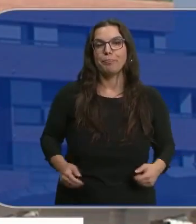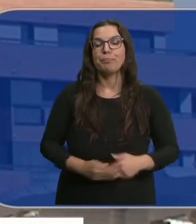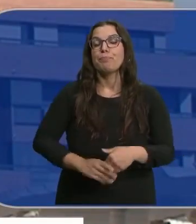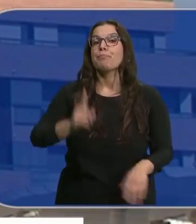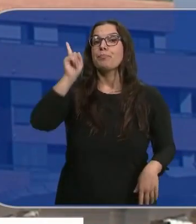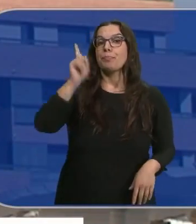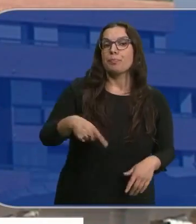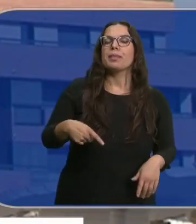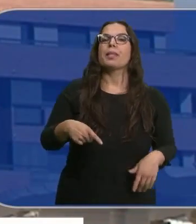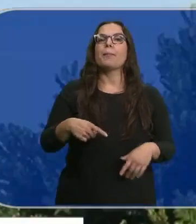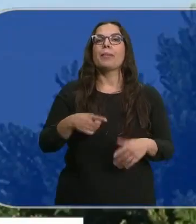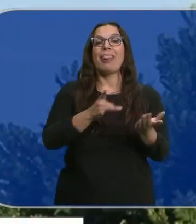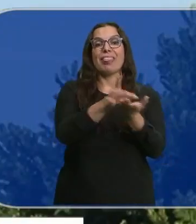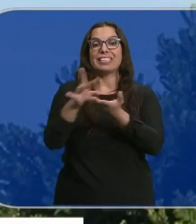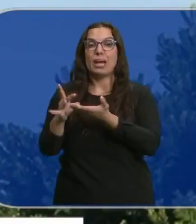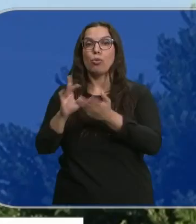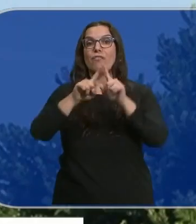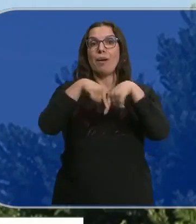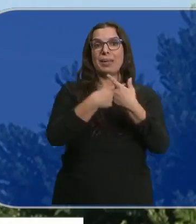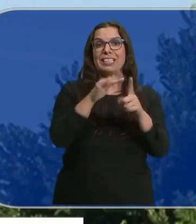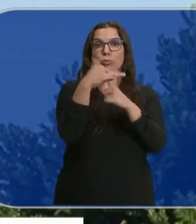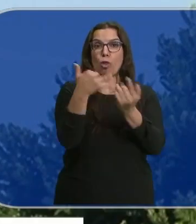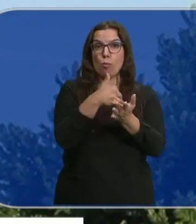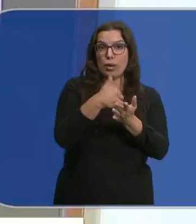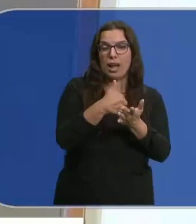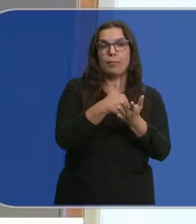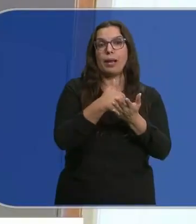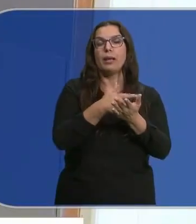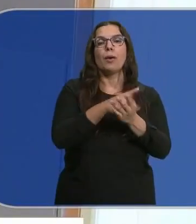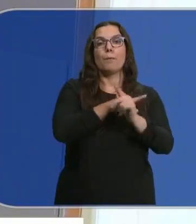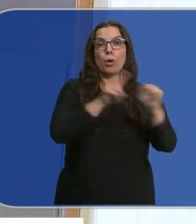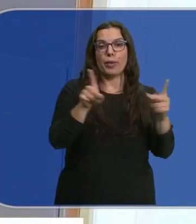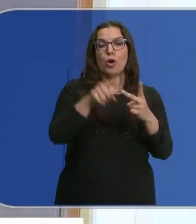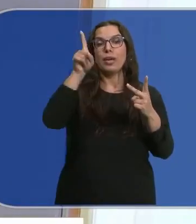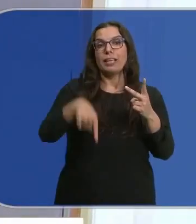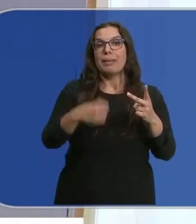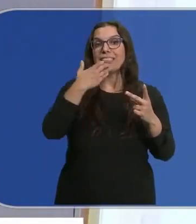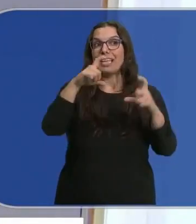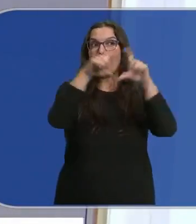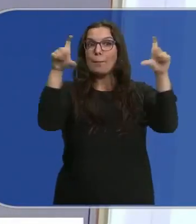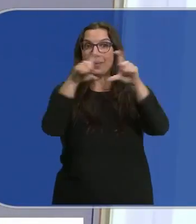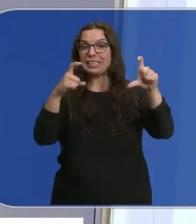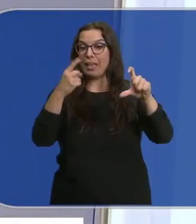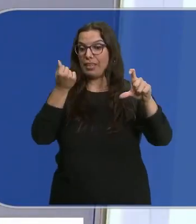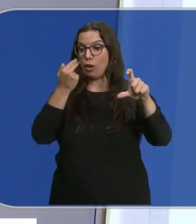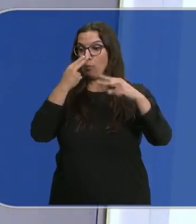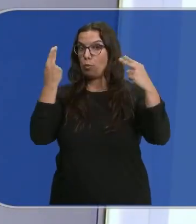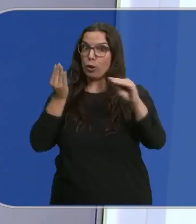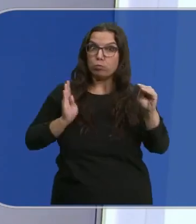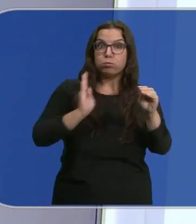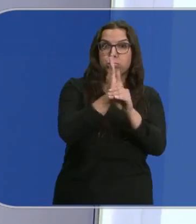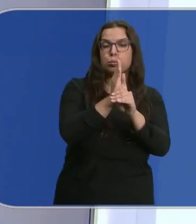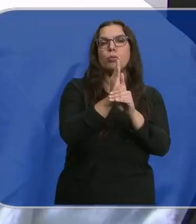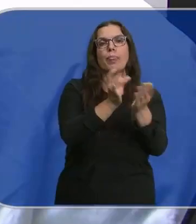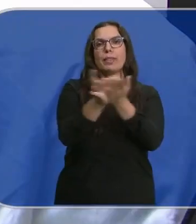diciembre. También se suspenden los desahucios de familias vulnerables y se prohíbe el despido en las empresas que reciben ayudas públicas. Otra